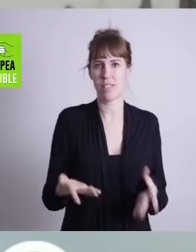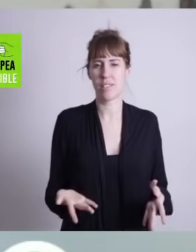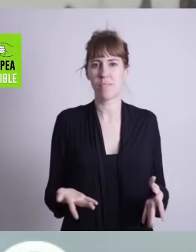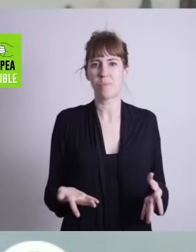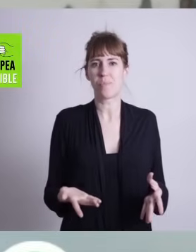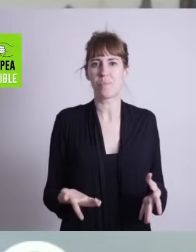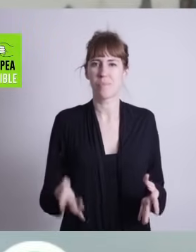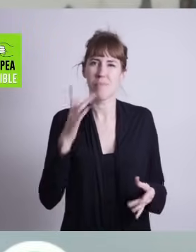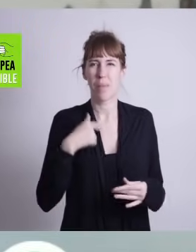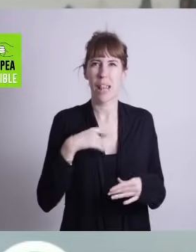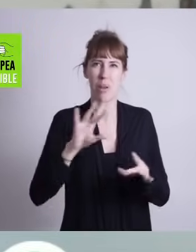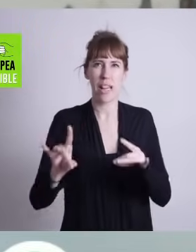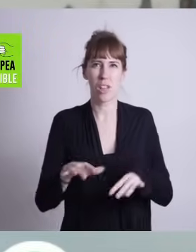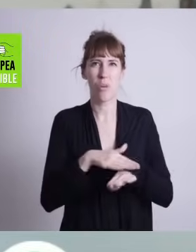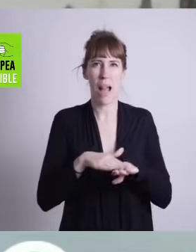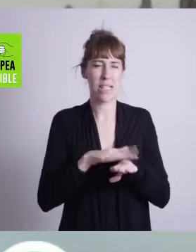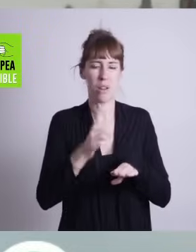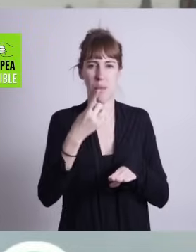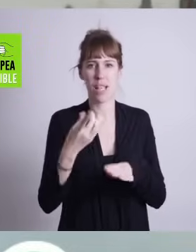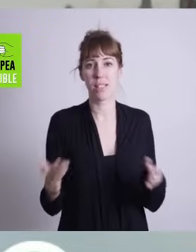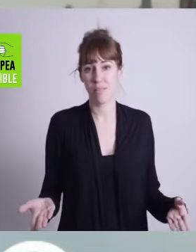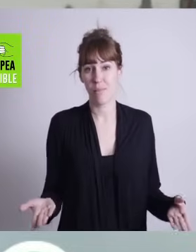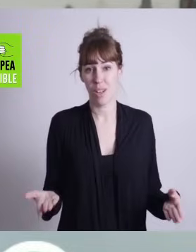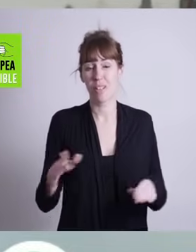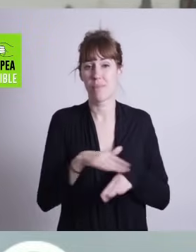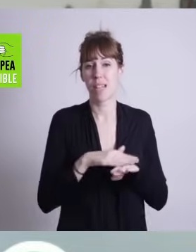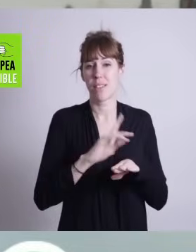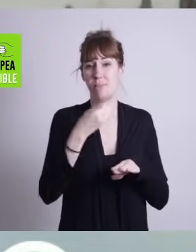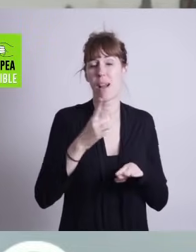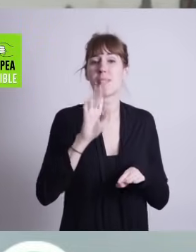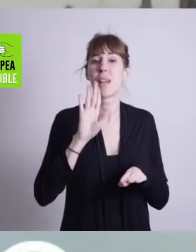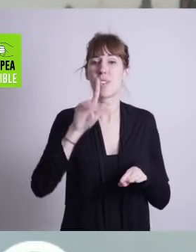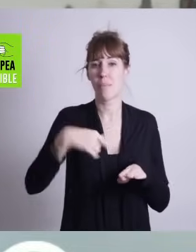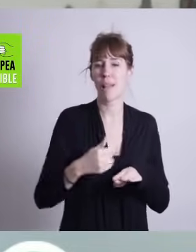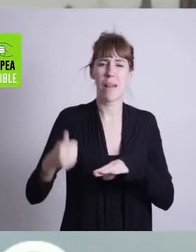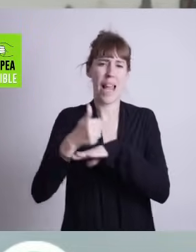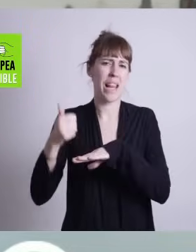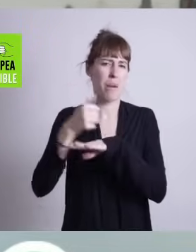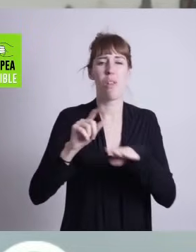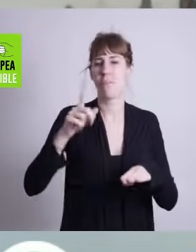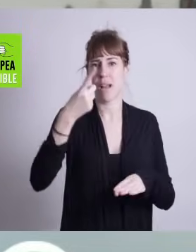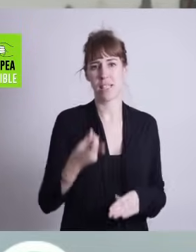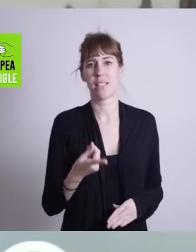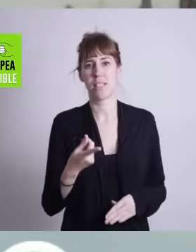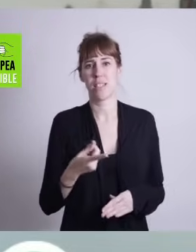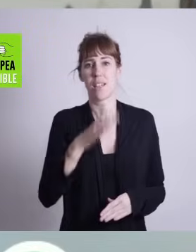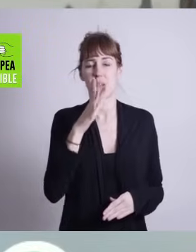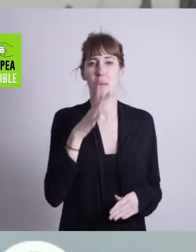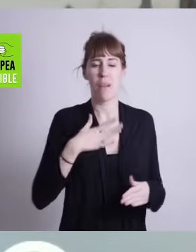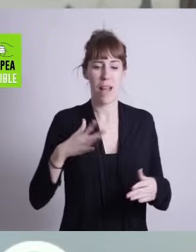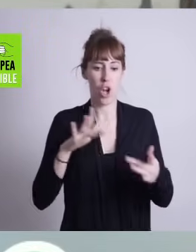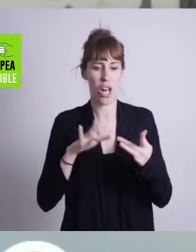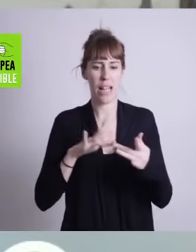el tacto que se dice pero ese es el más básico es el más básico y es el más elevado a la paz porque